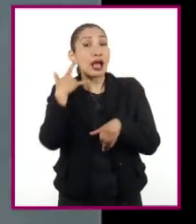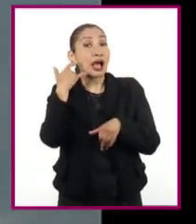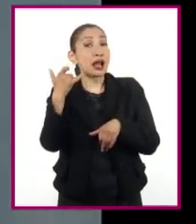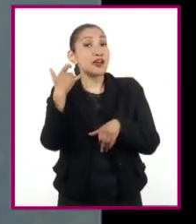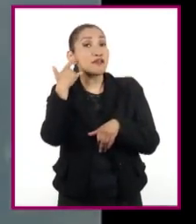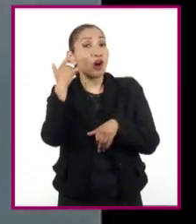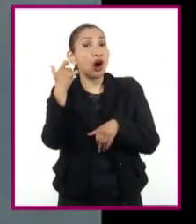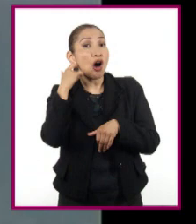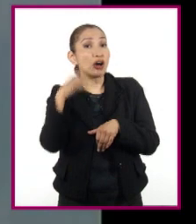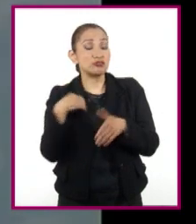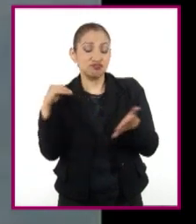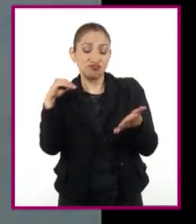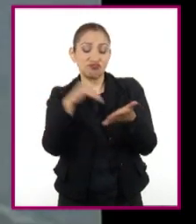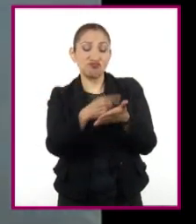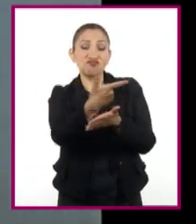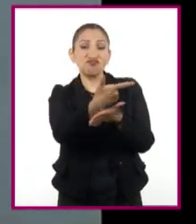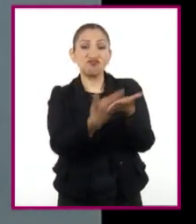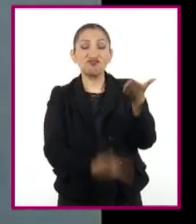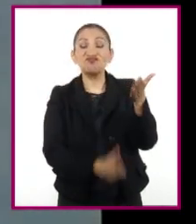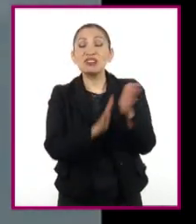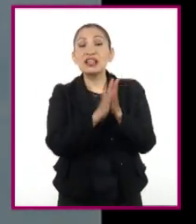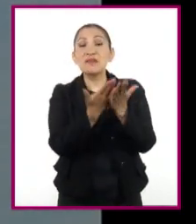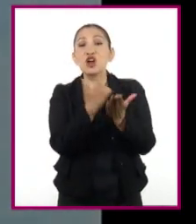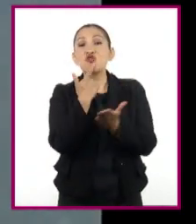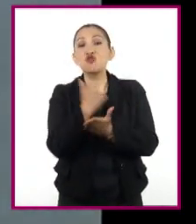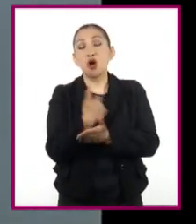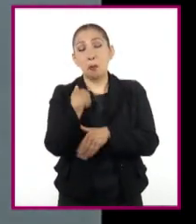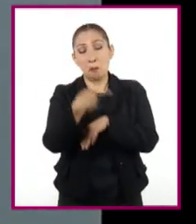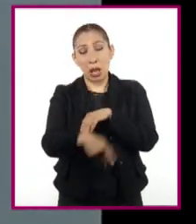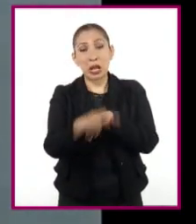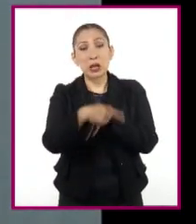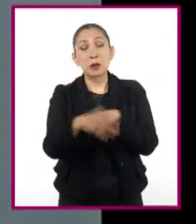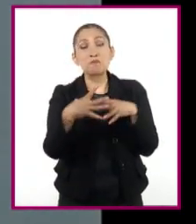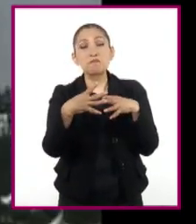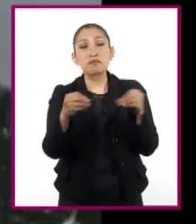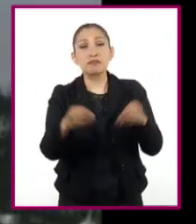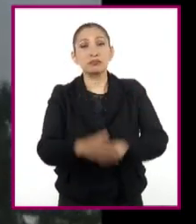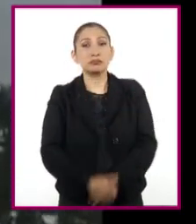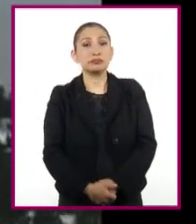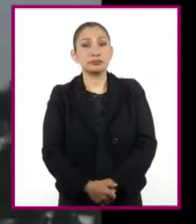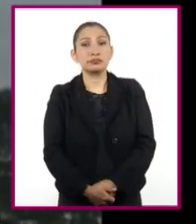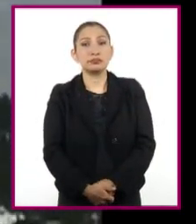California entró en el libro rojo de las especies en peligro de extinción.